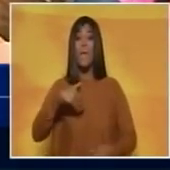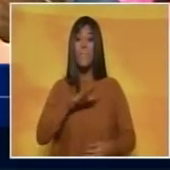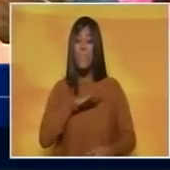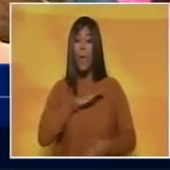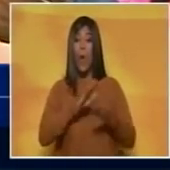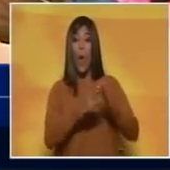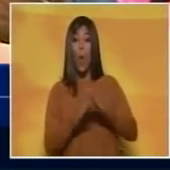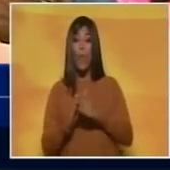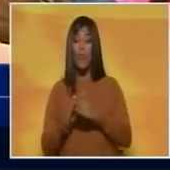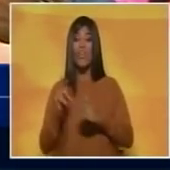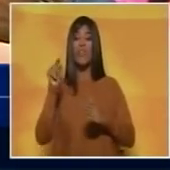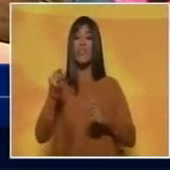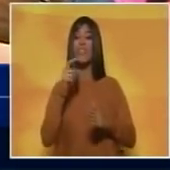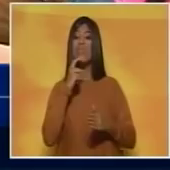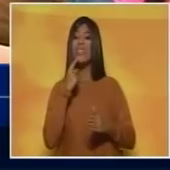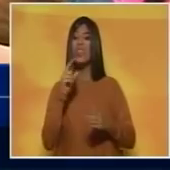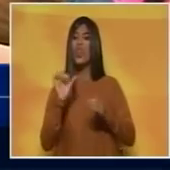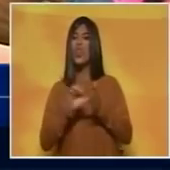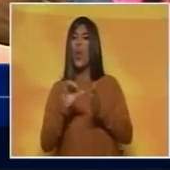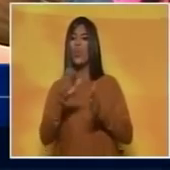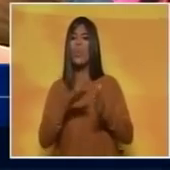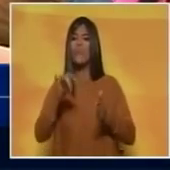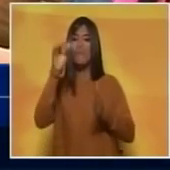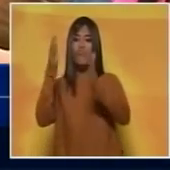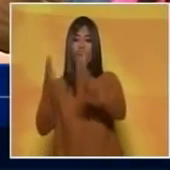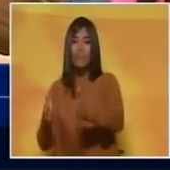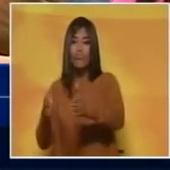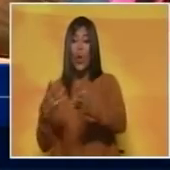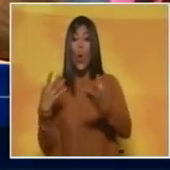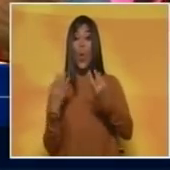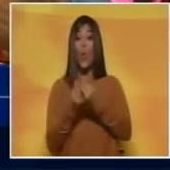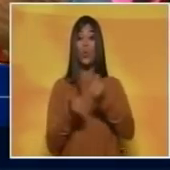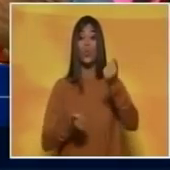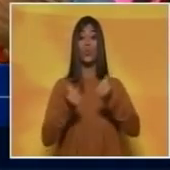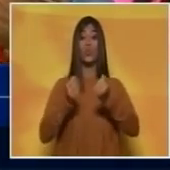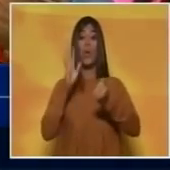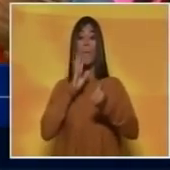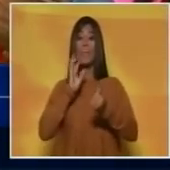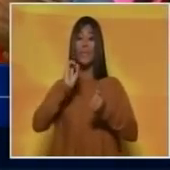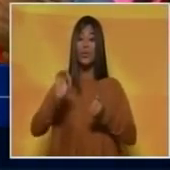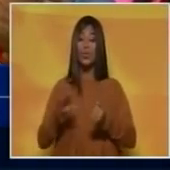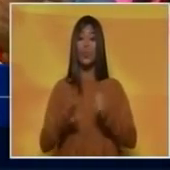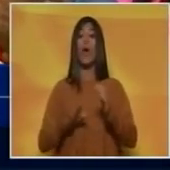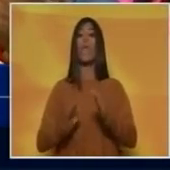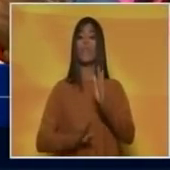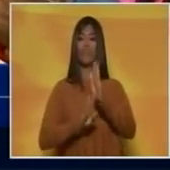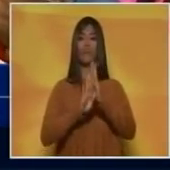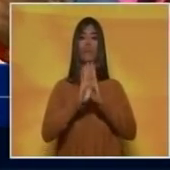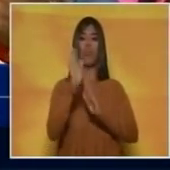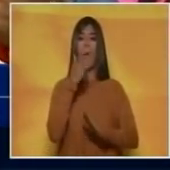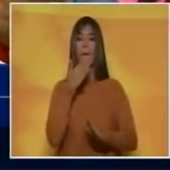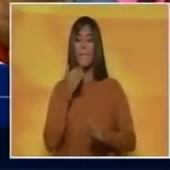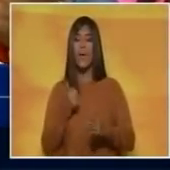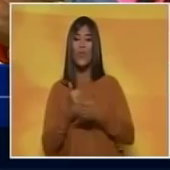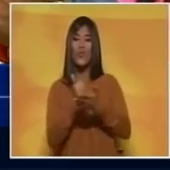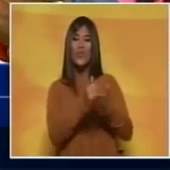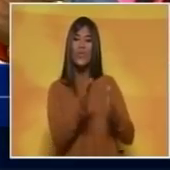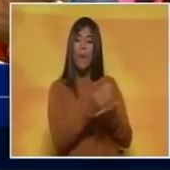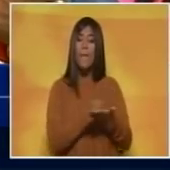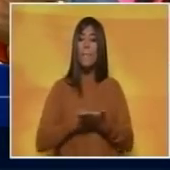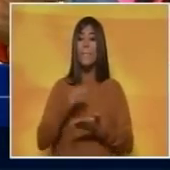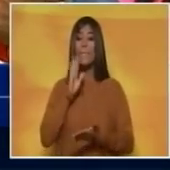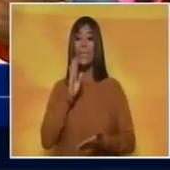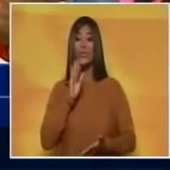propias comunidades las que van a señalar dónde van, para junto a Supra Caracas seguir avanzando en un mejor servicio para todos los